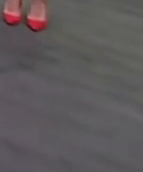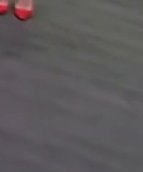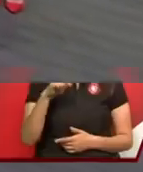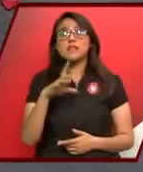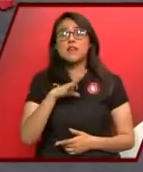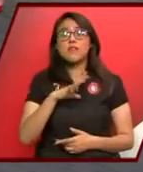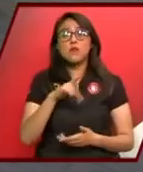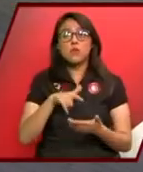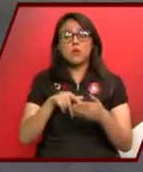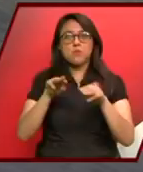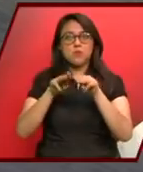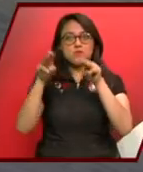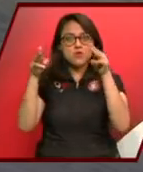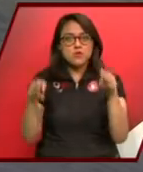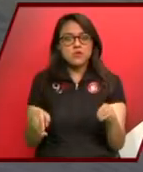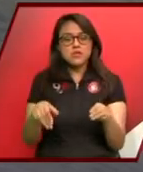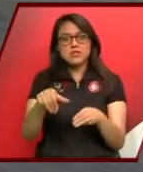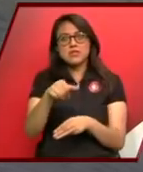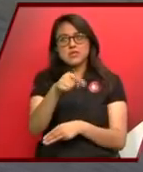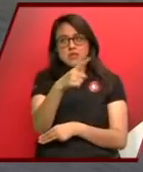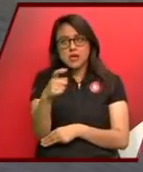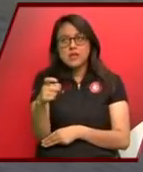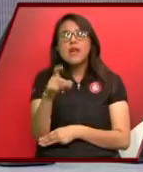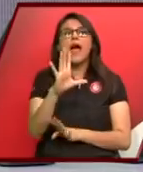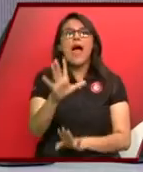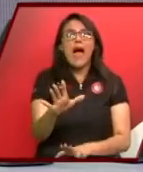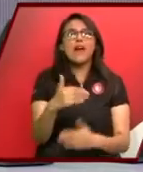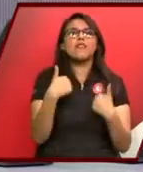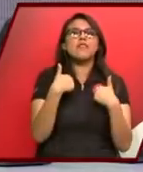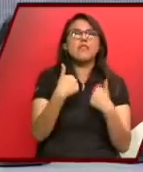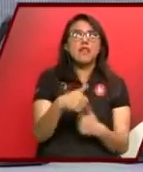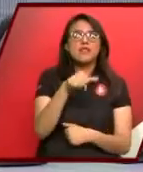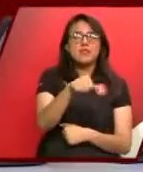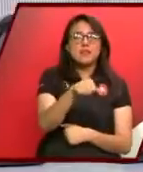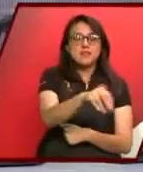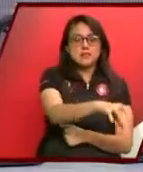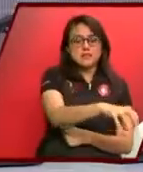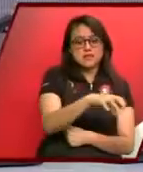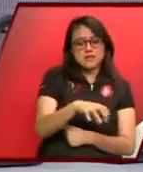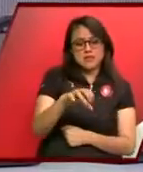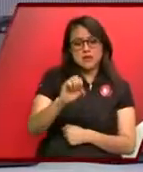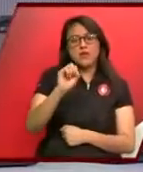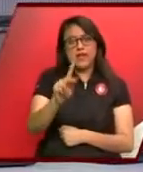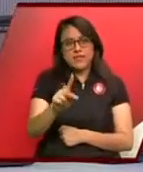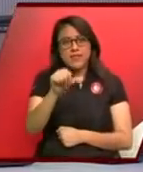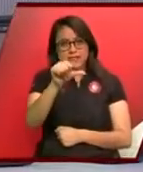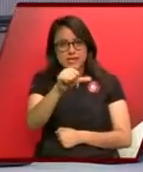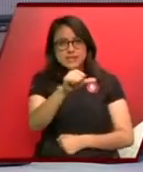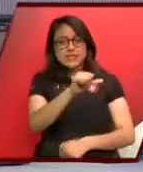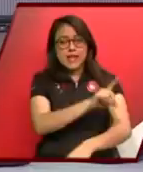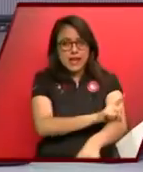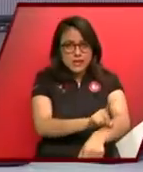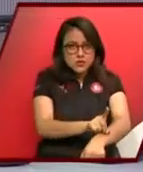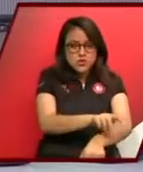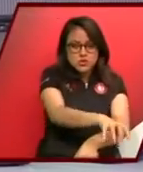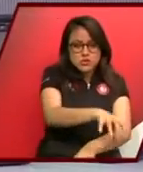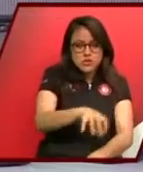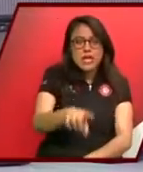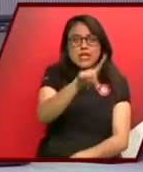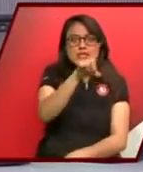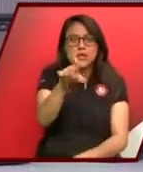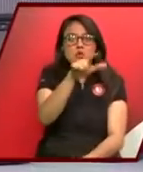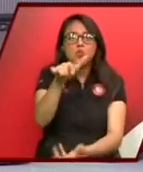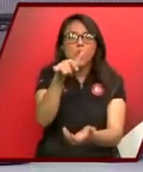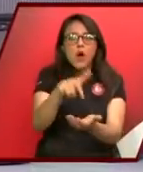Son 100 casetas en la Ciudad de México en 16 delegaciones. Ah, ya entendimos. Están distribuidos ahí. Ok, son 100 lugares para votar hasta el